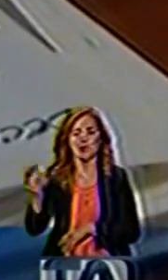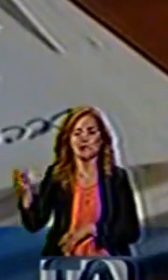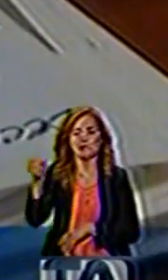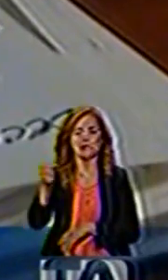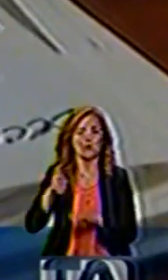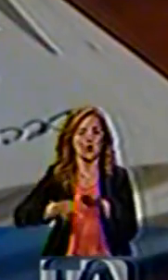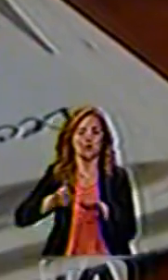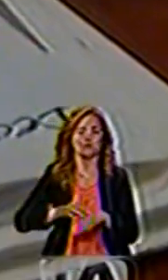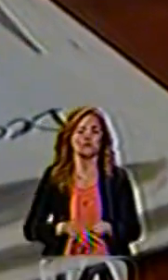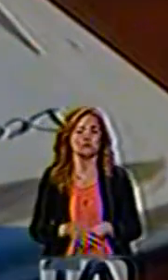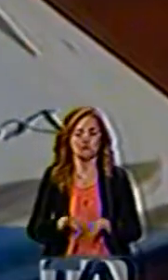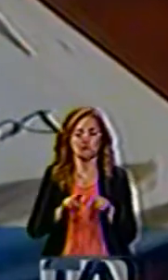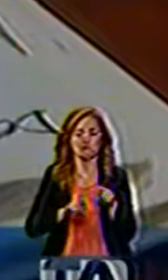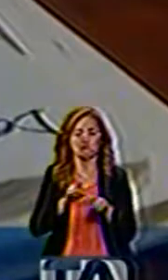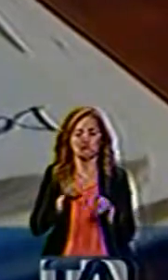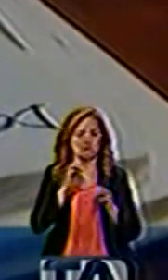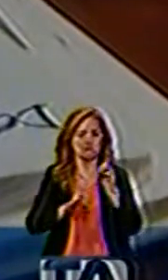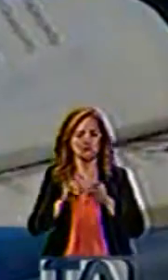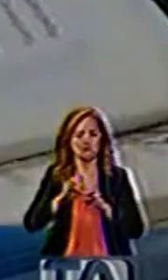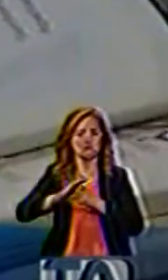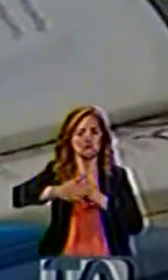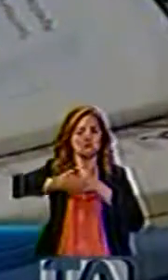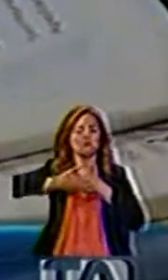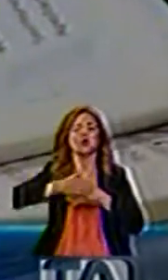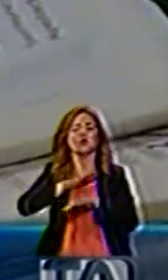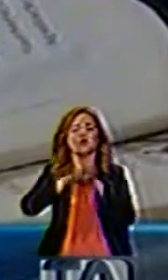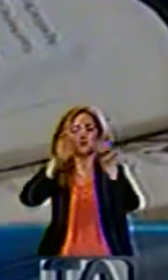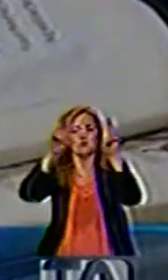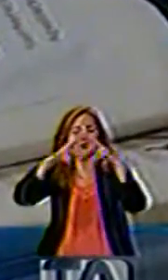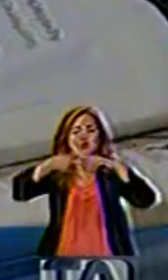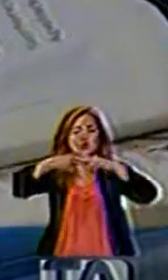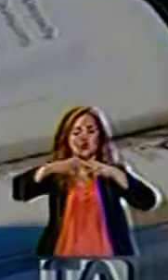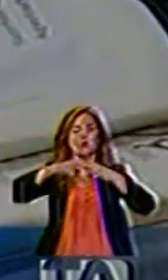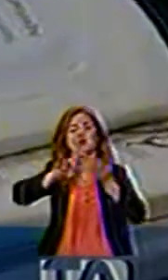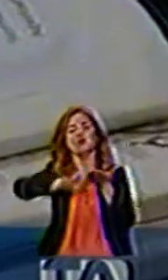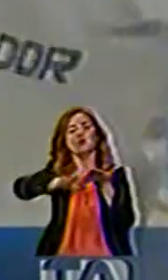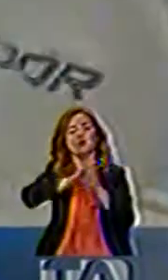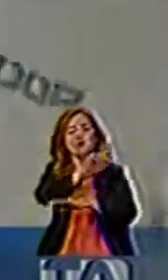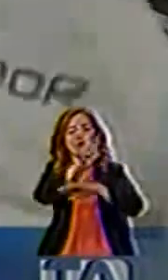se incluya en el expediente todo lo relacionado a las sesiones de directorio entre los